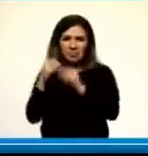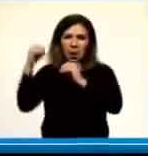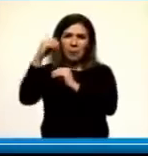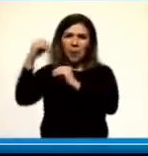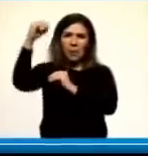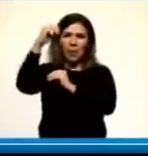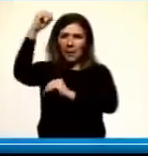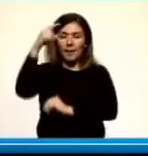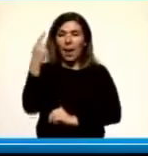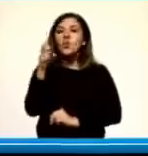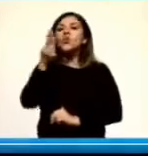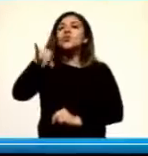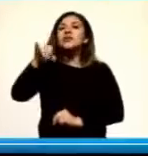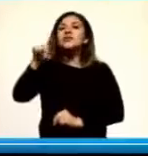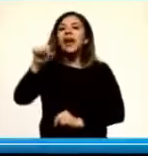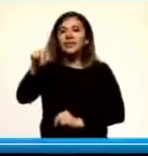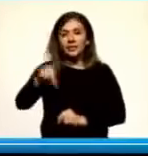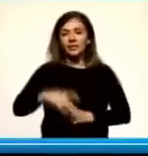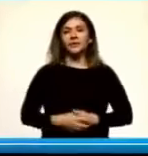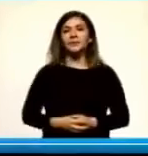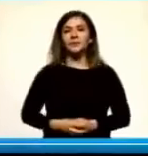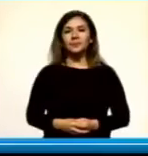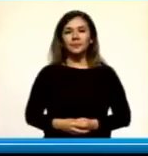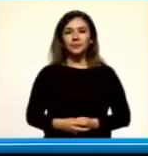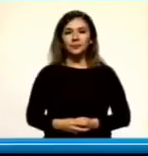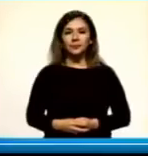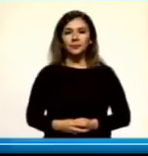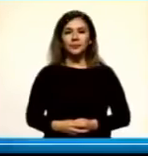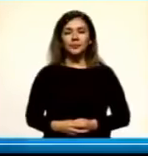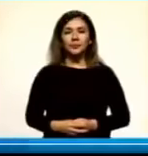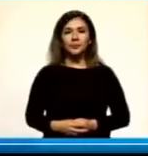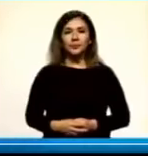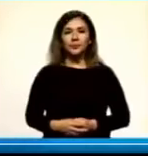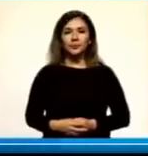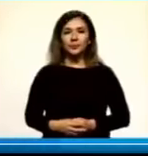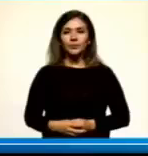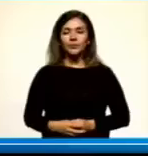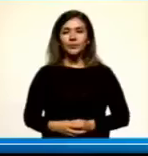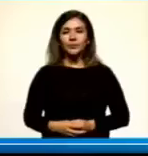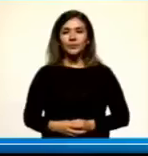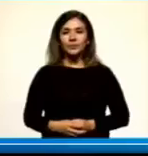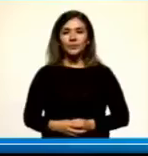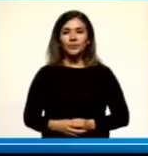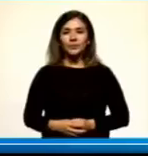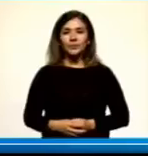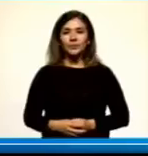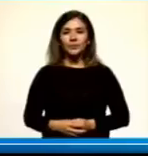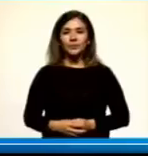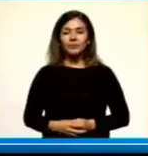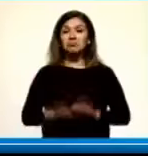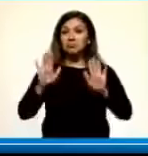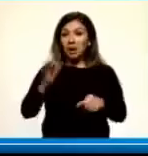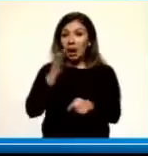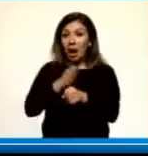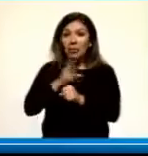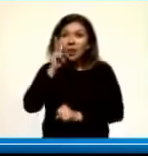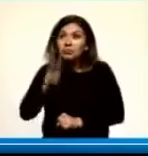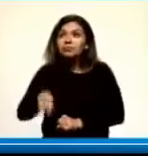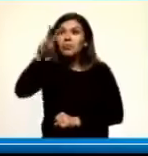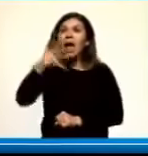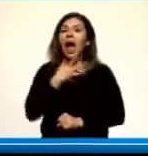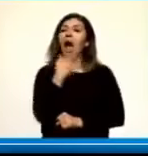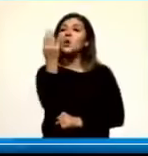7 unidades, 8 unidades y 9 unidades. Por el momento tengo 9